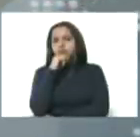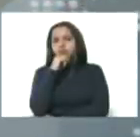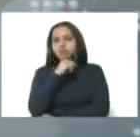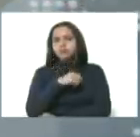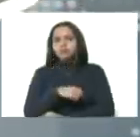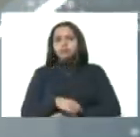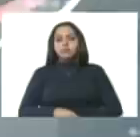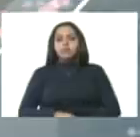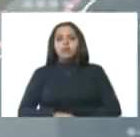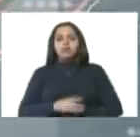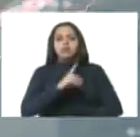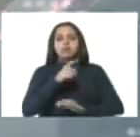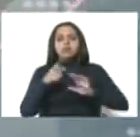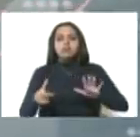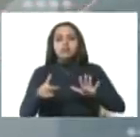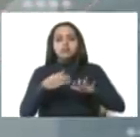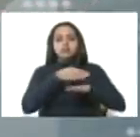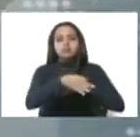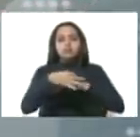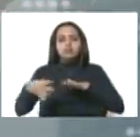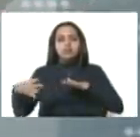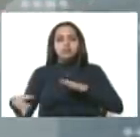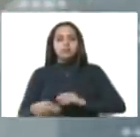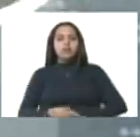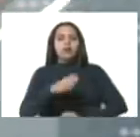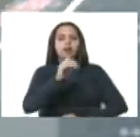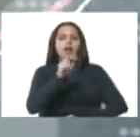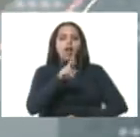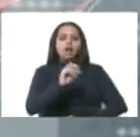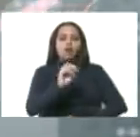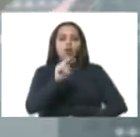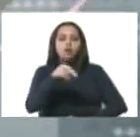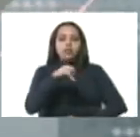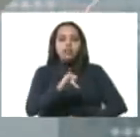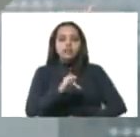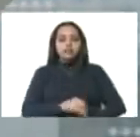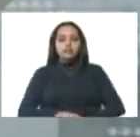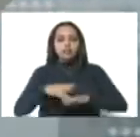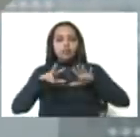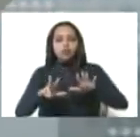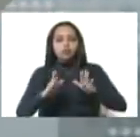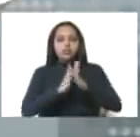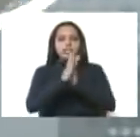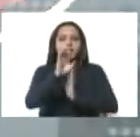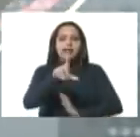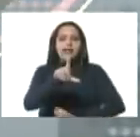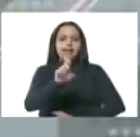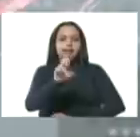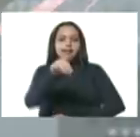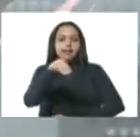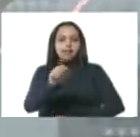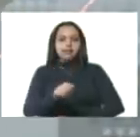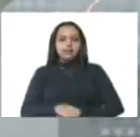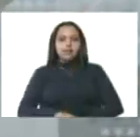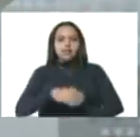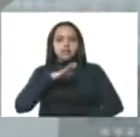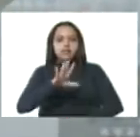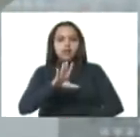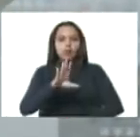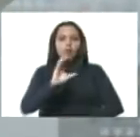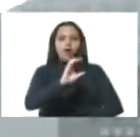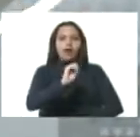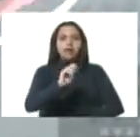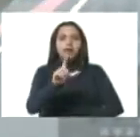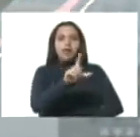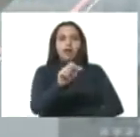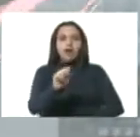Caroní, 8 en Santa Elena de Guairén, en el municipio La Gran Sabana, 5 en el Callao,